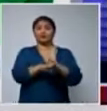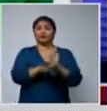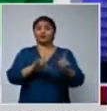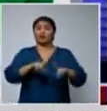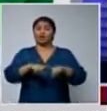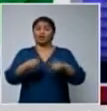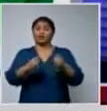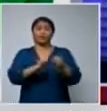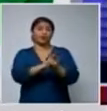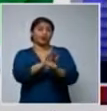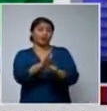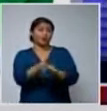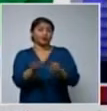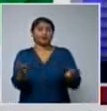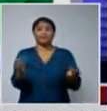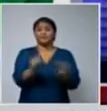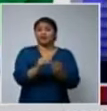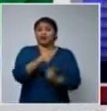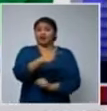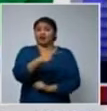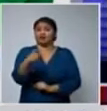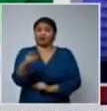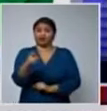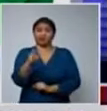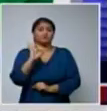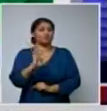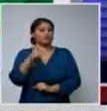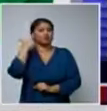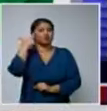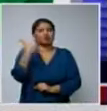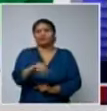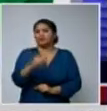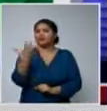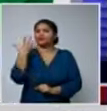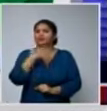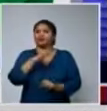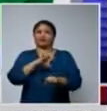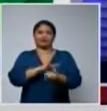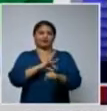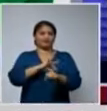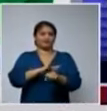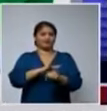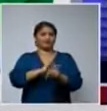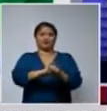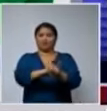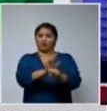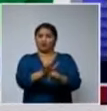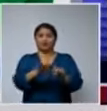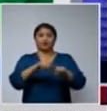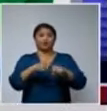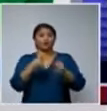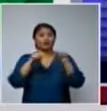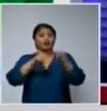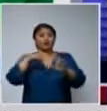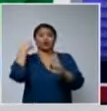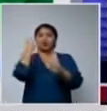de no saber quién lo tiene y quién no, por no tener al